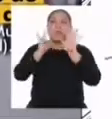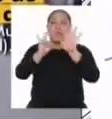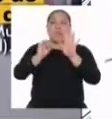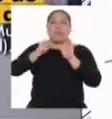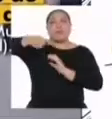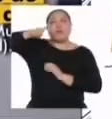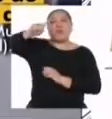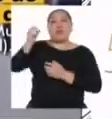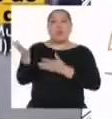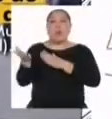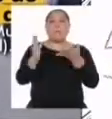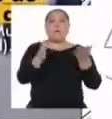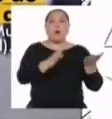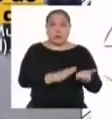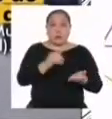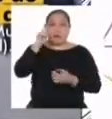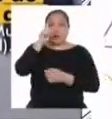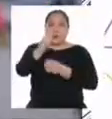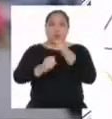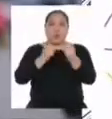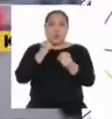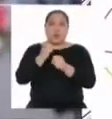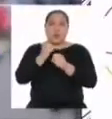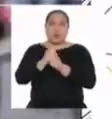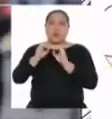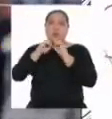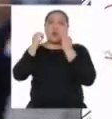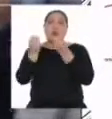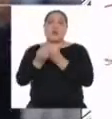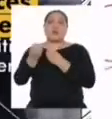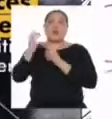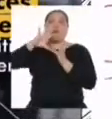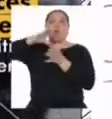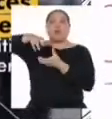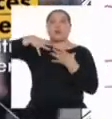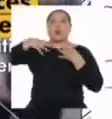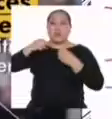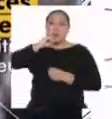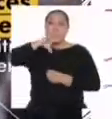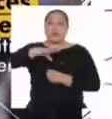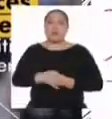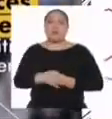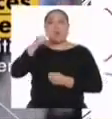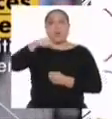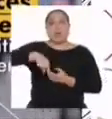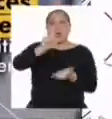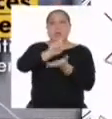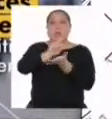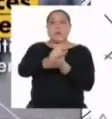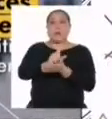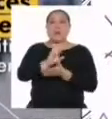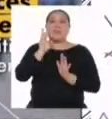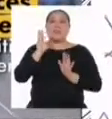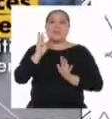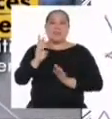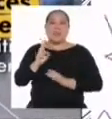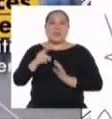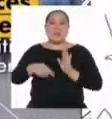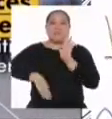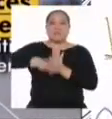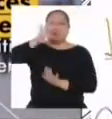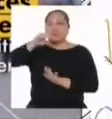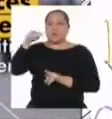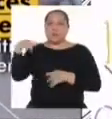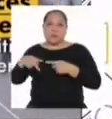millones de muertes al año según la Organización Mundial de la Salud. En Lima, por ejemplo, existen niveles de contaminación 6 veces mayores a los